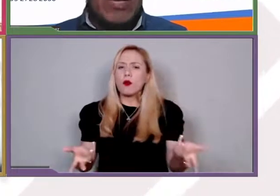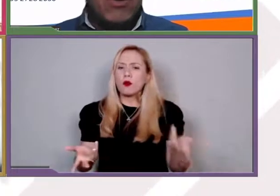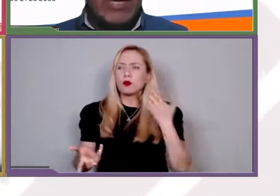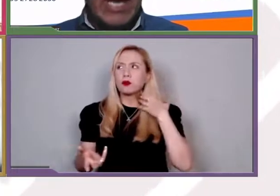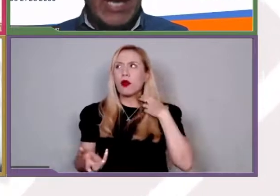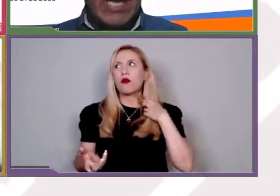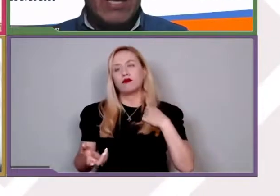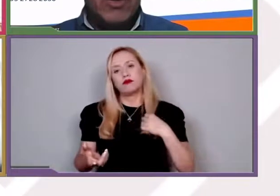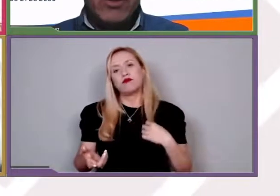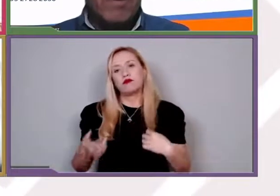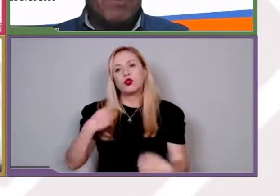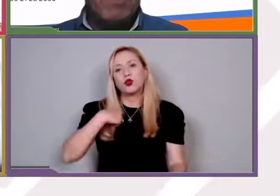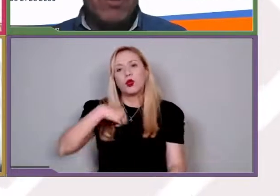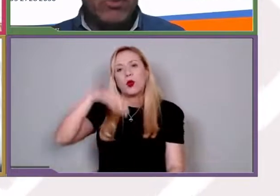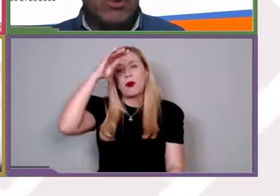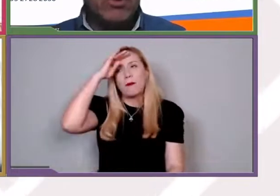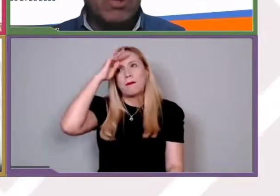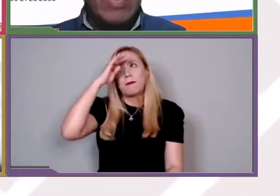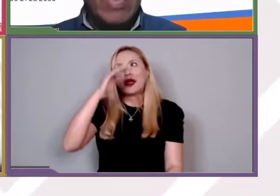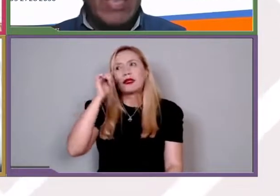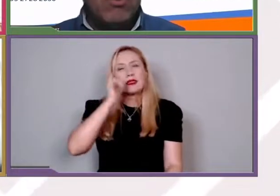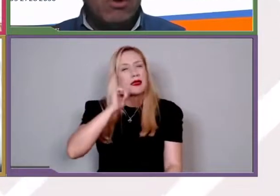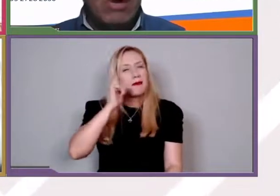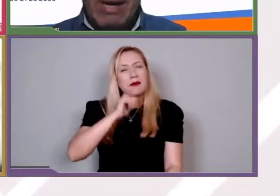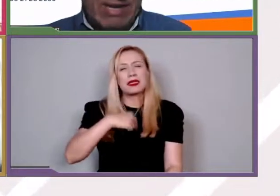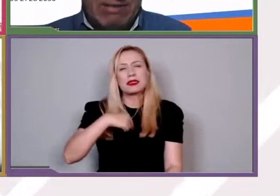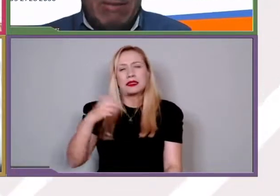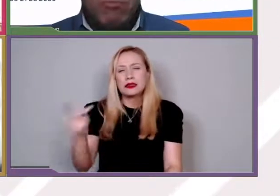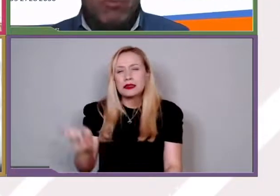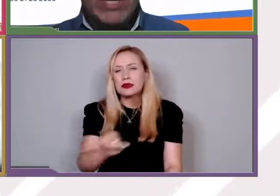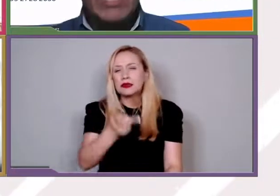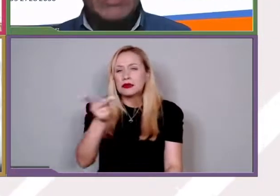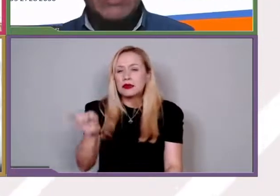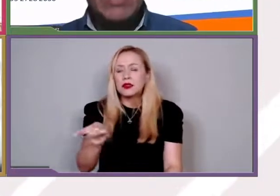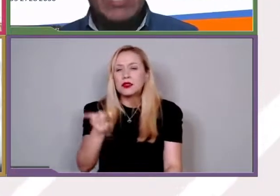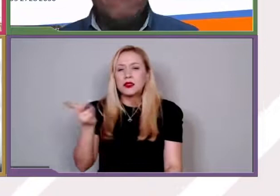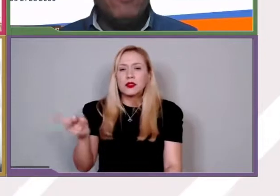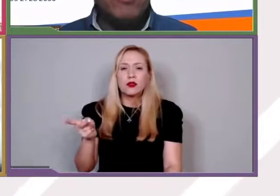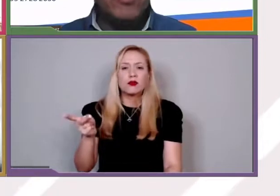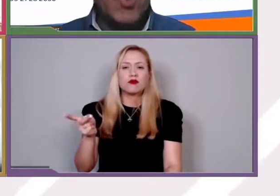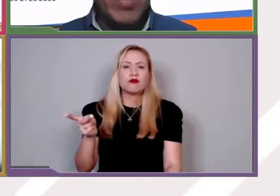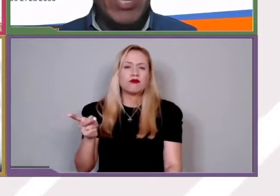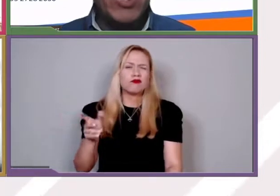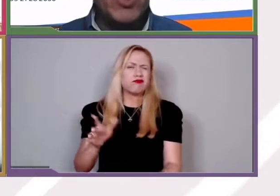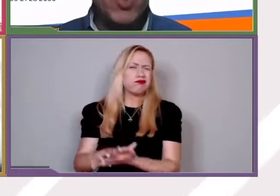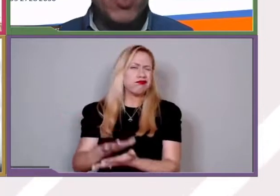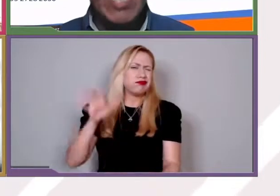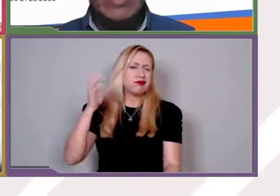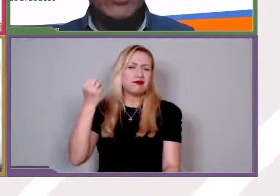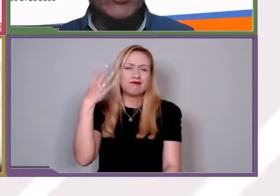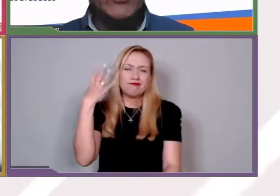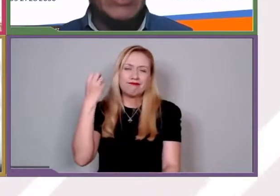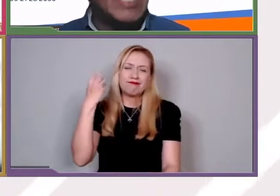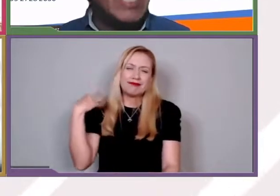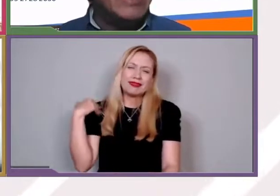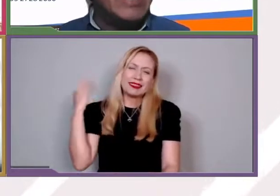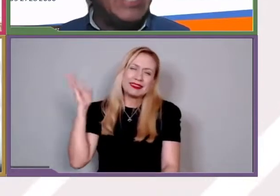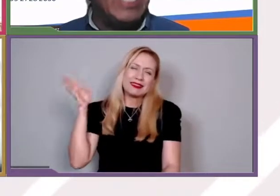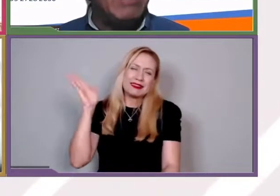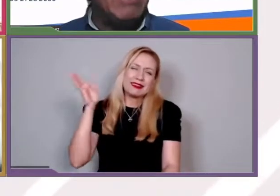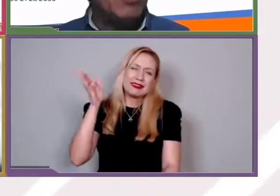eso es algo que yo siempre pregunto. He ido a cualquier cantidad de foros, congresos, lugares